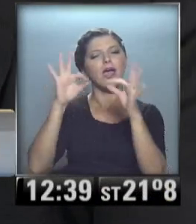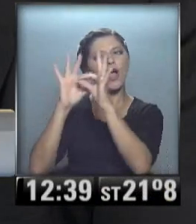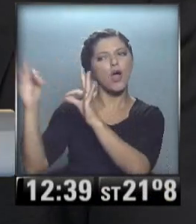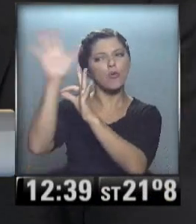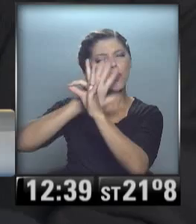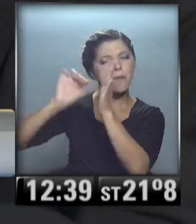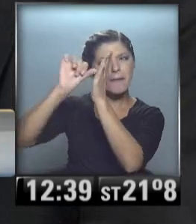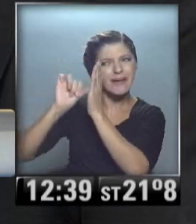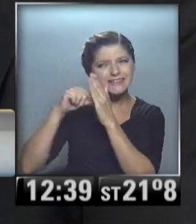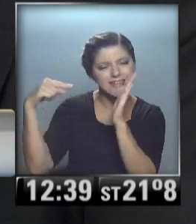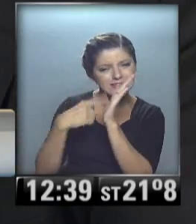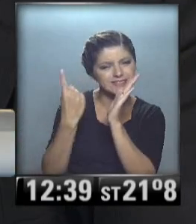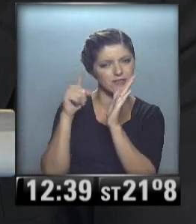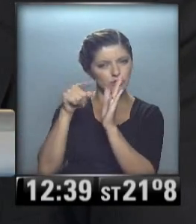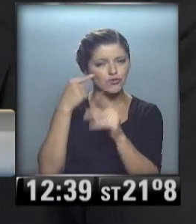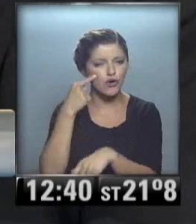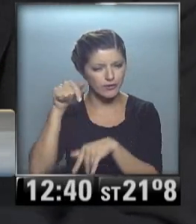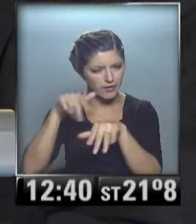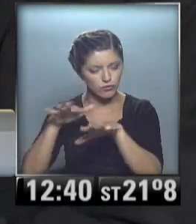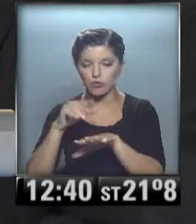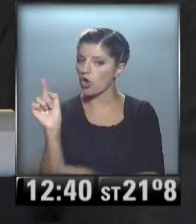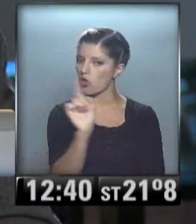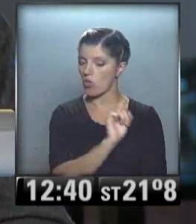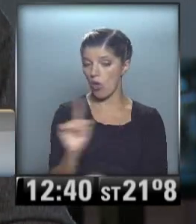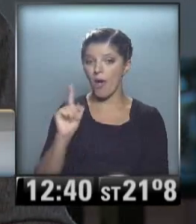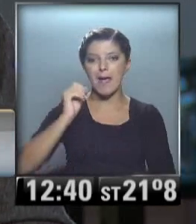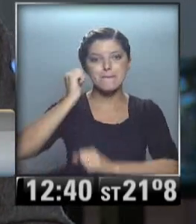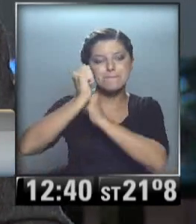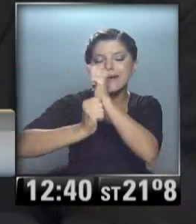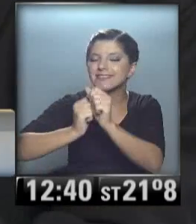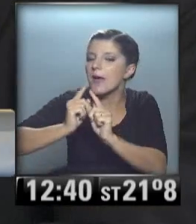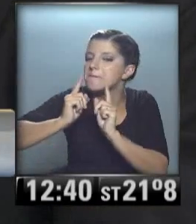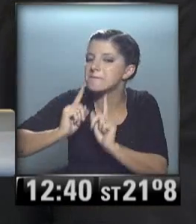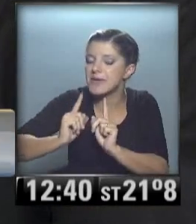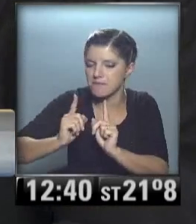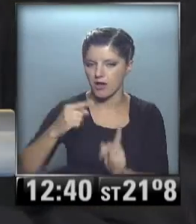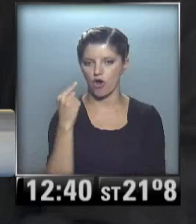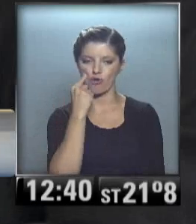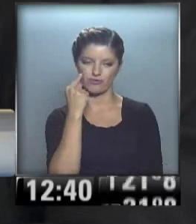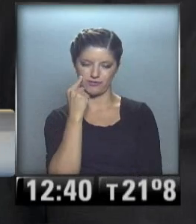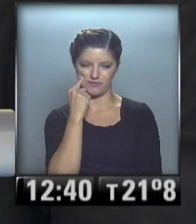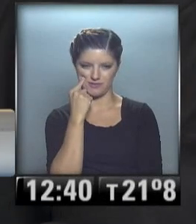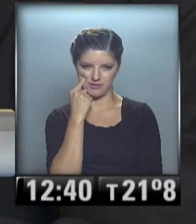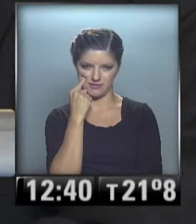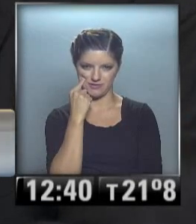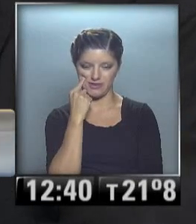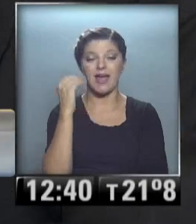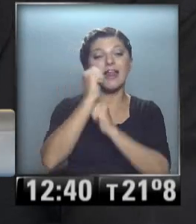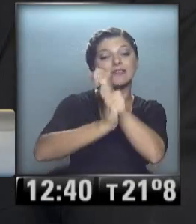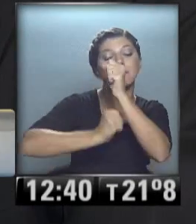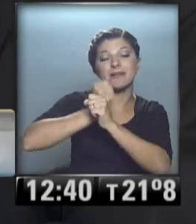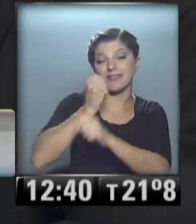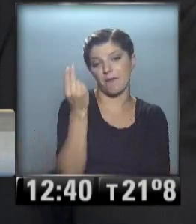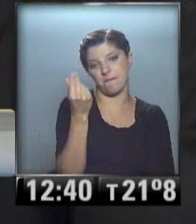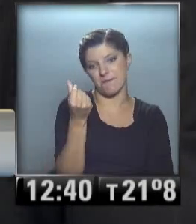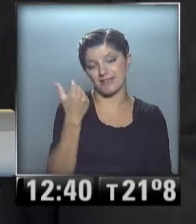toda esta situación, sino las empresas de los países centrales, estas empresas transnacionales, fundamentalmente las empresas